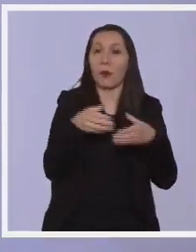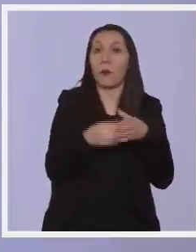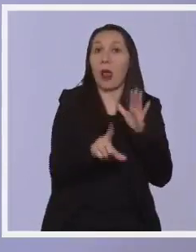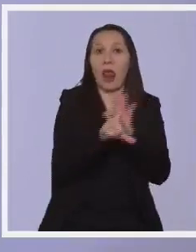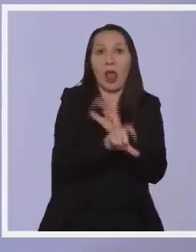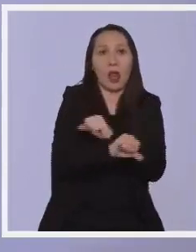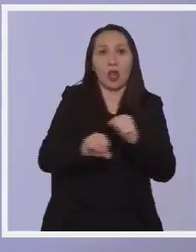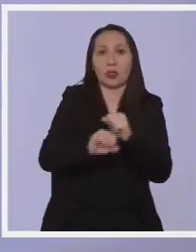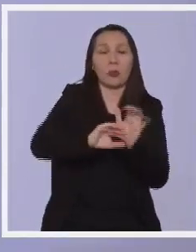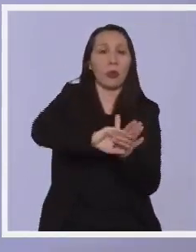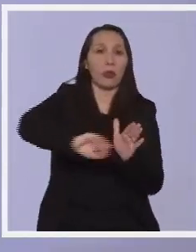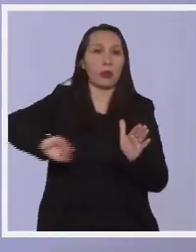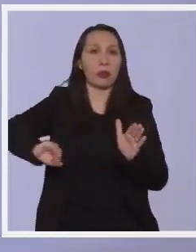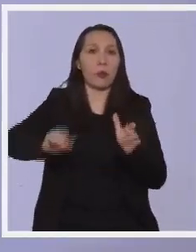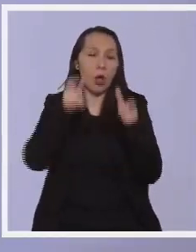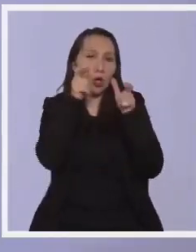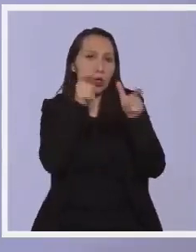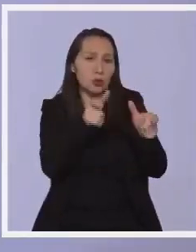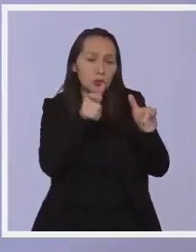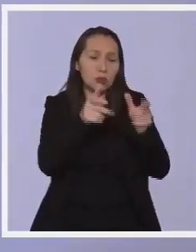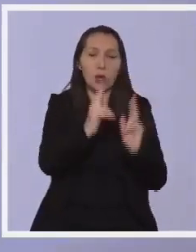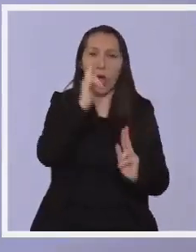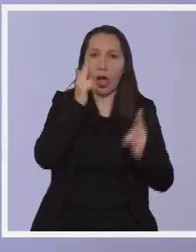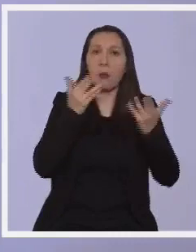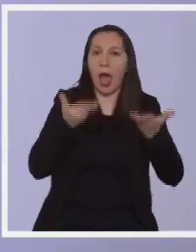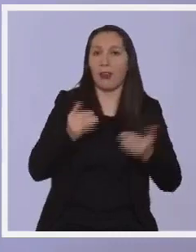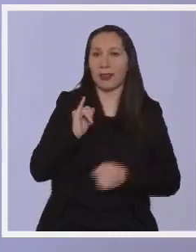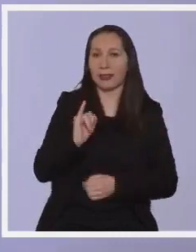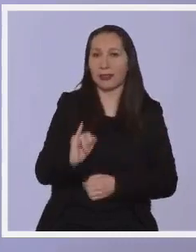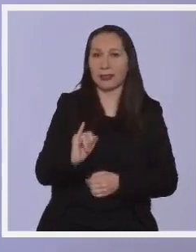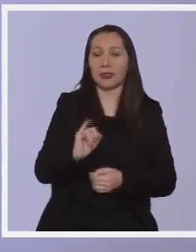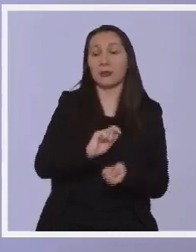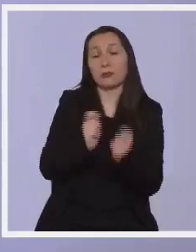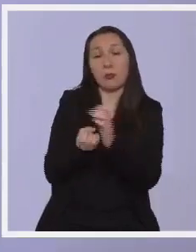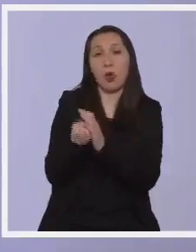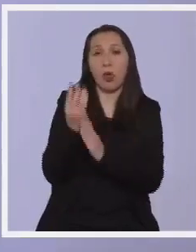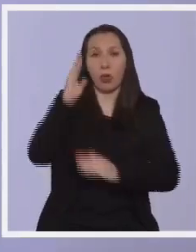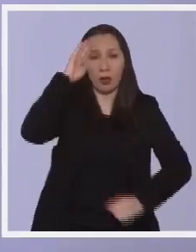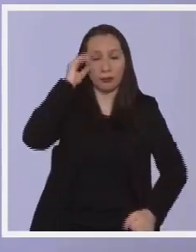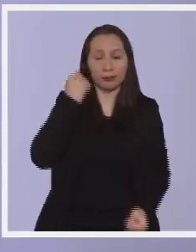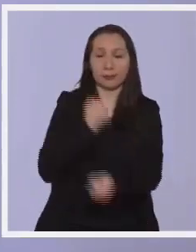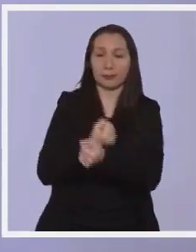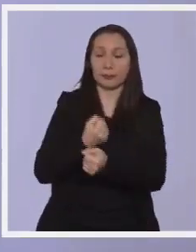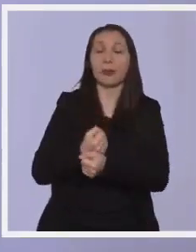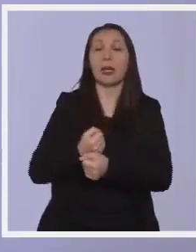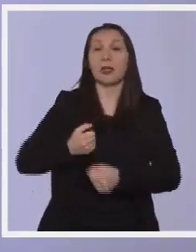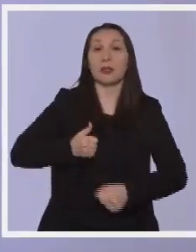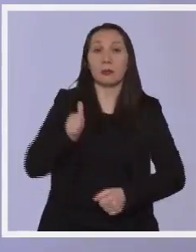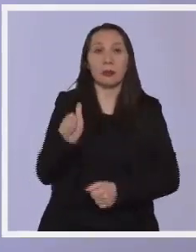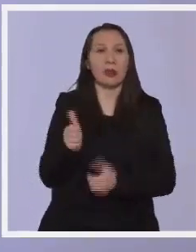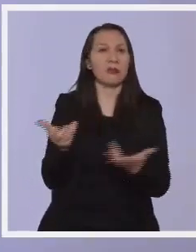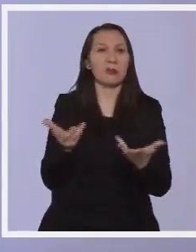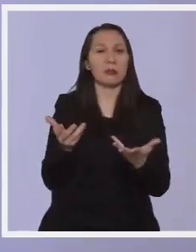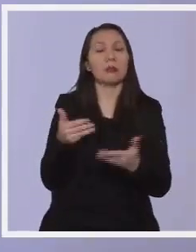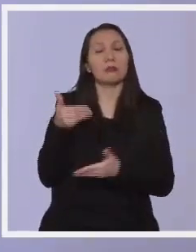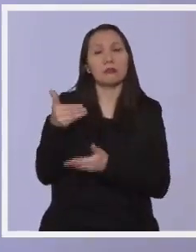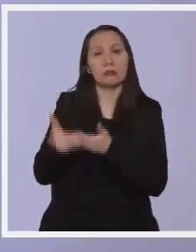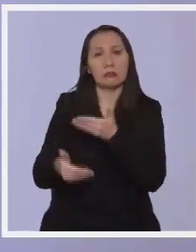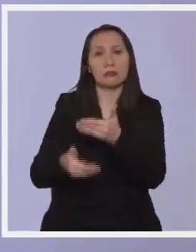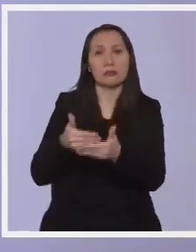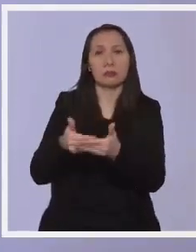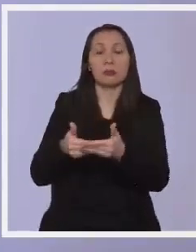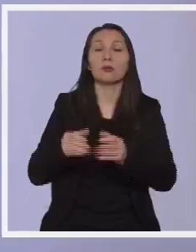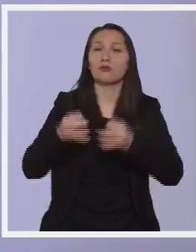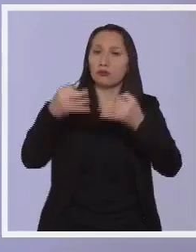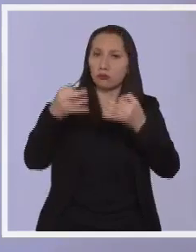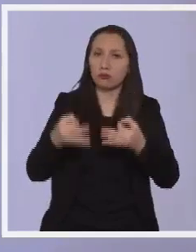no se lo permitía, del esfuerzo de fiscalización de armas. Y modernización de las policías, ni que hablar, que fundamentalmente lo que hace es avanzar en una policía